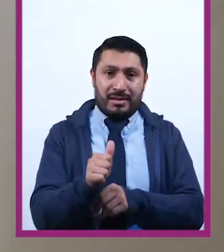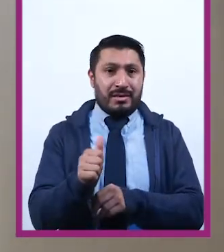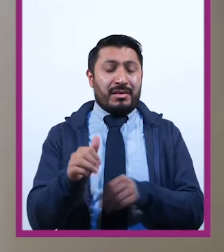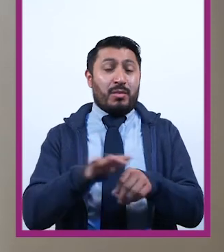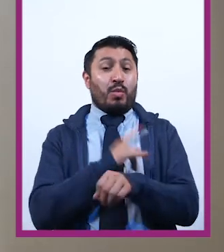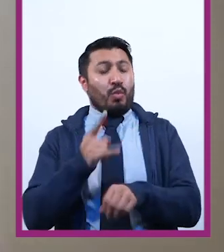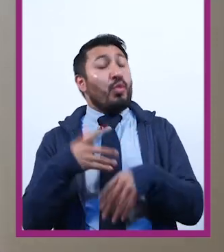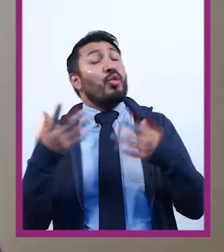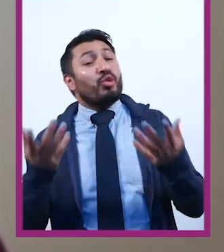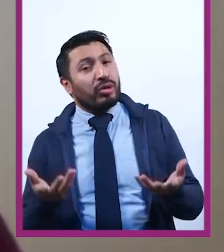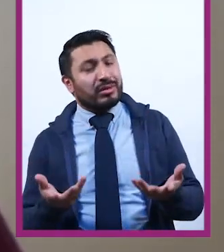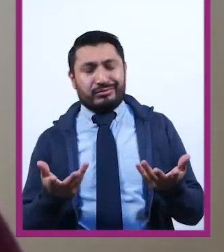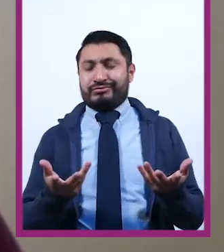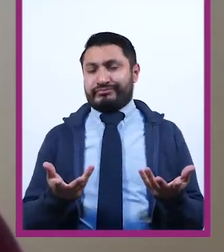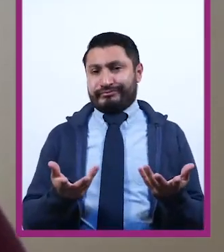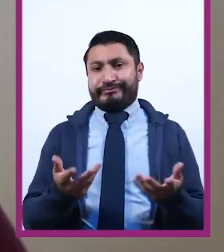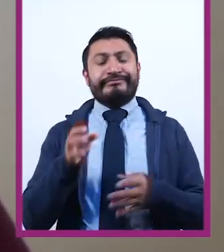así.